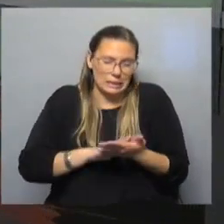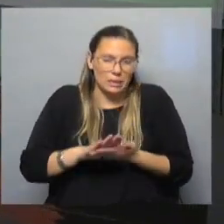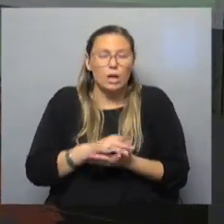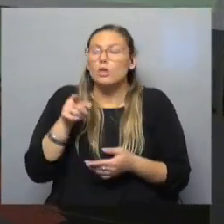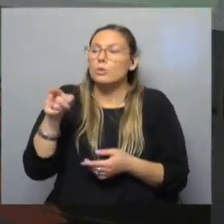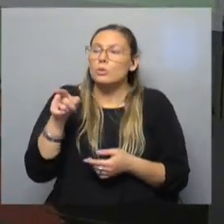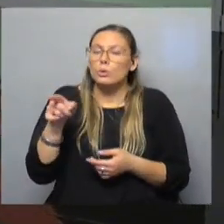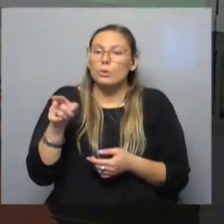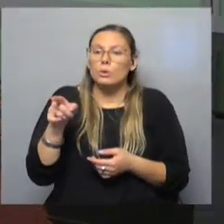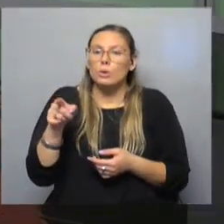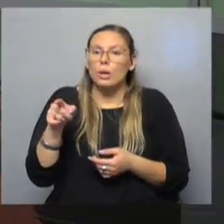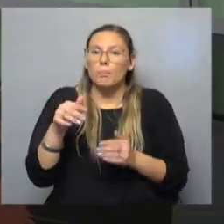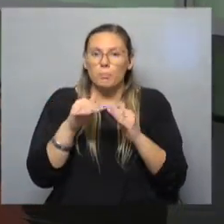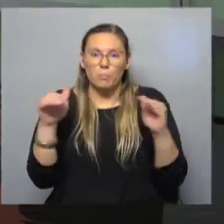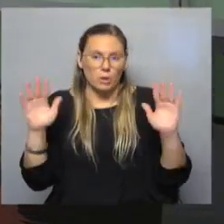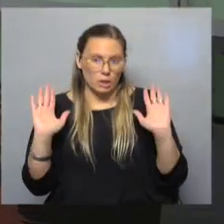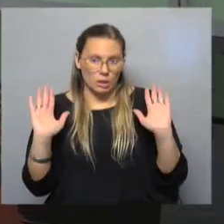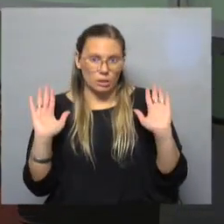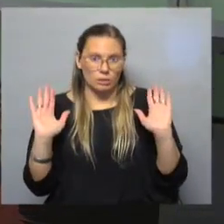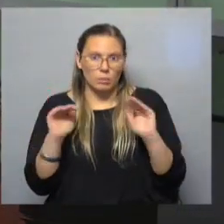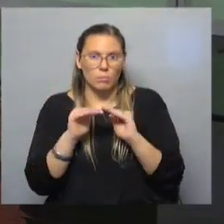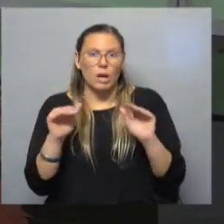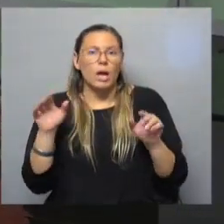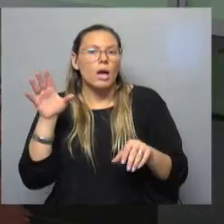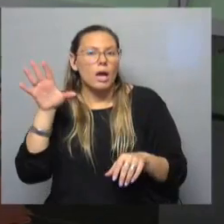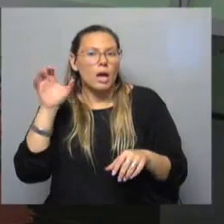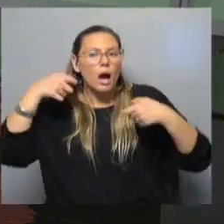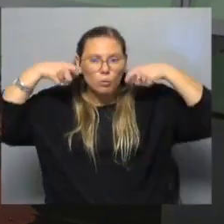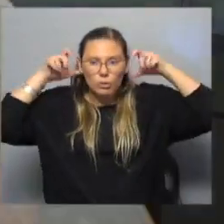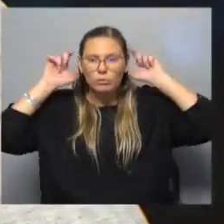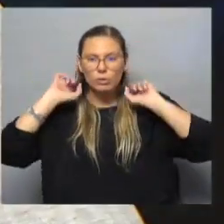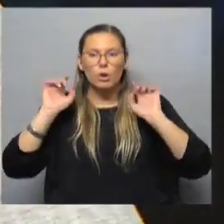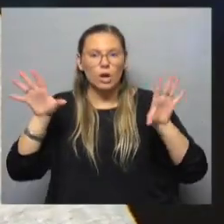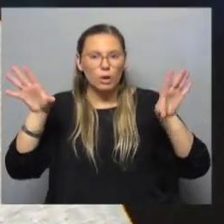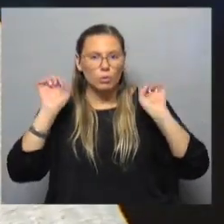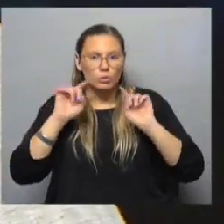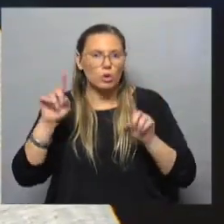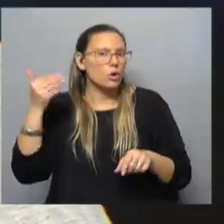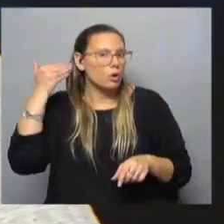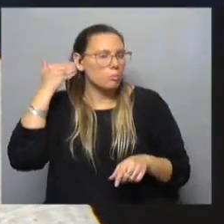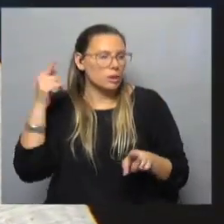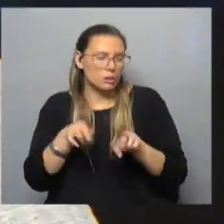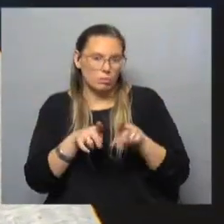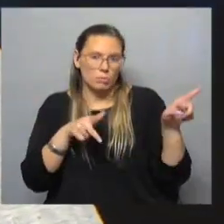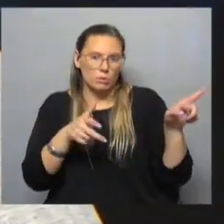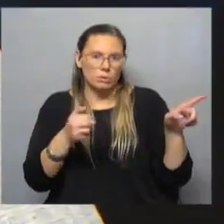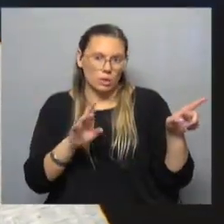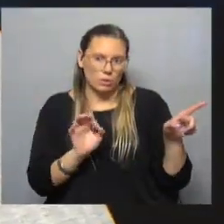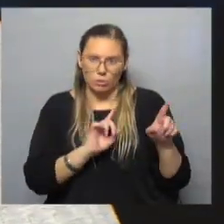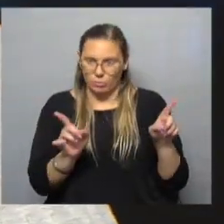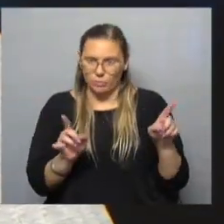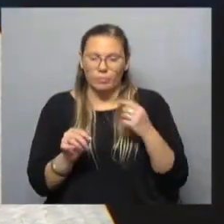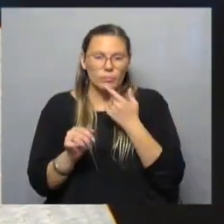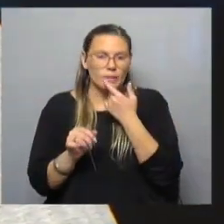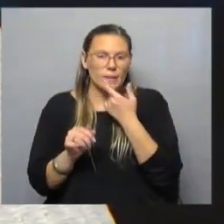tu caso? La mía es moderada. Es moderado, o sea, escucho dos audífonos. No estoy implantada como Charo. Bien.